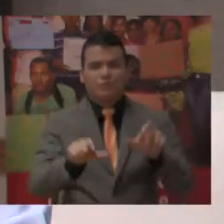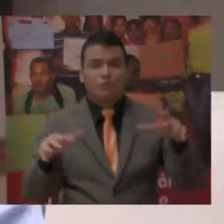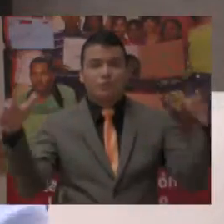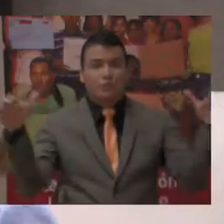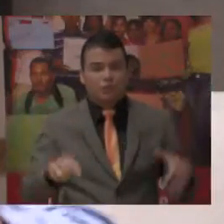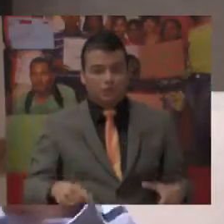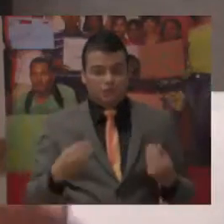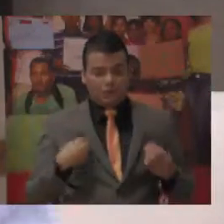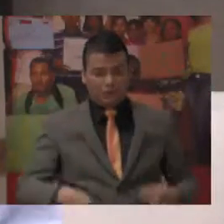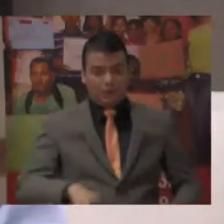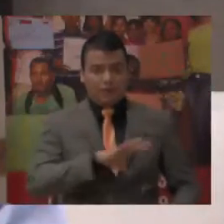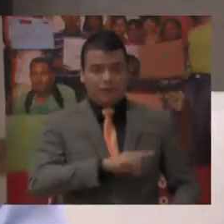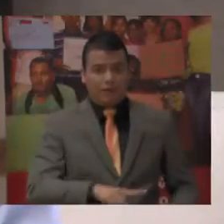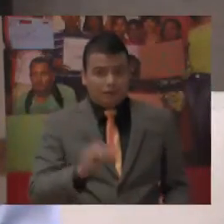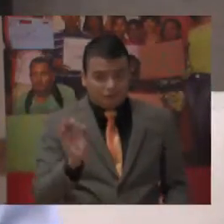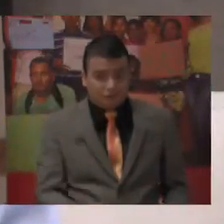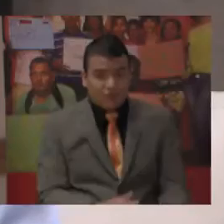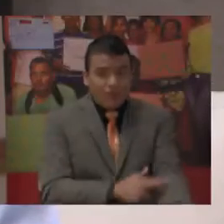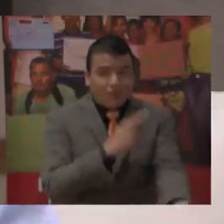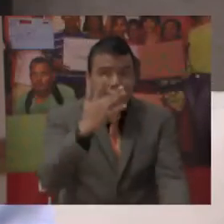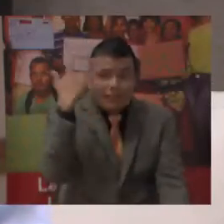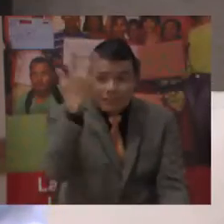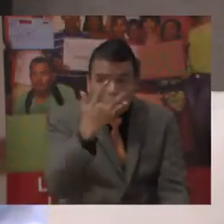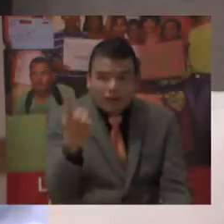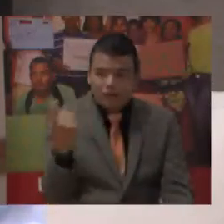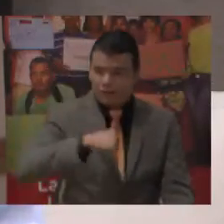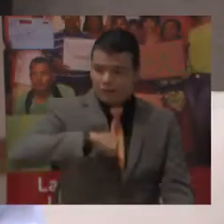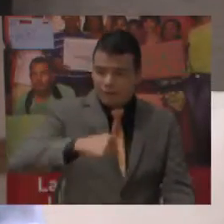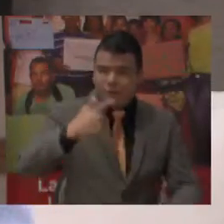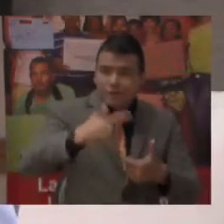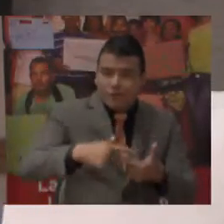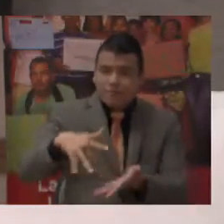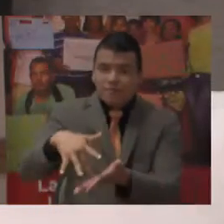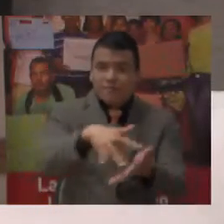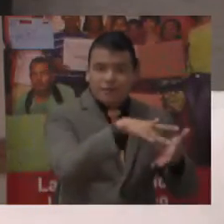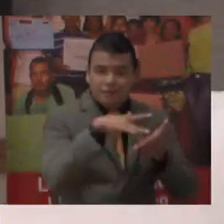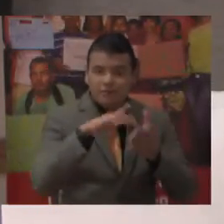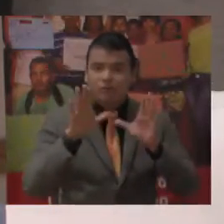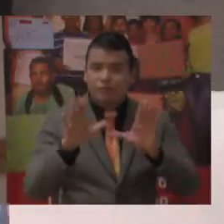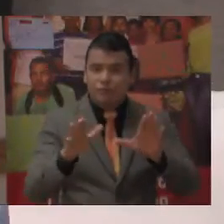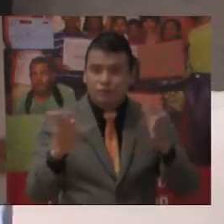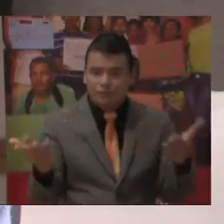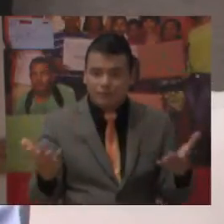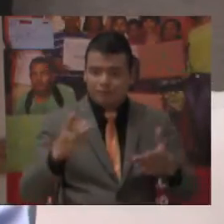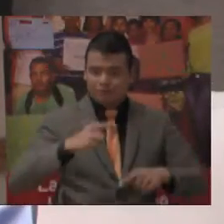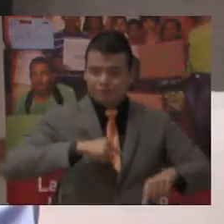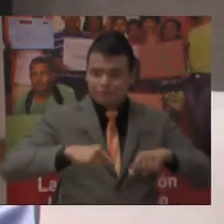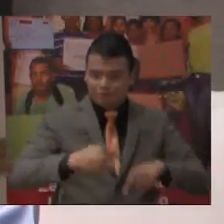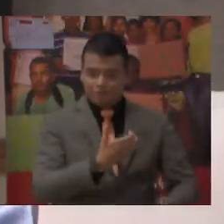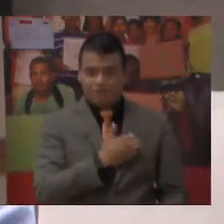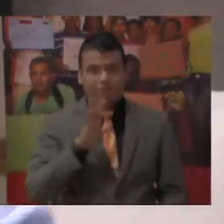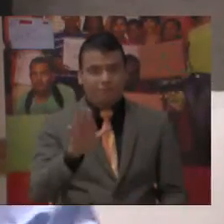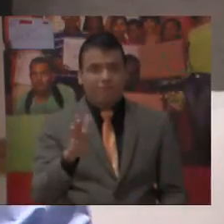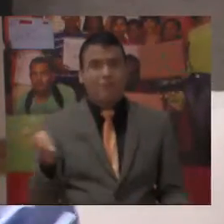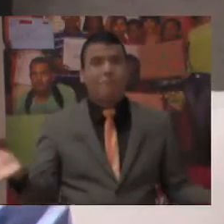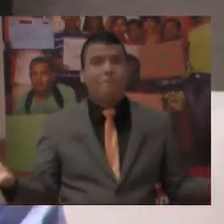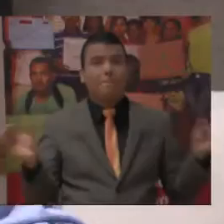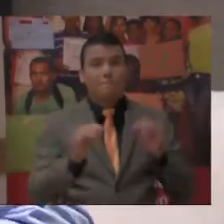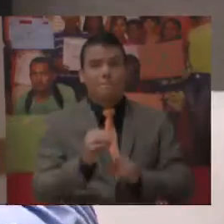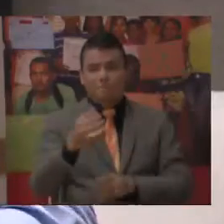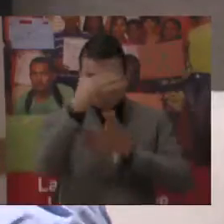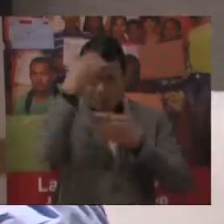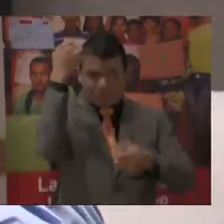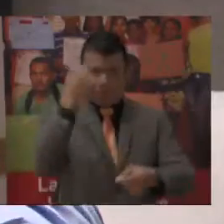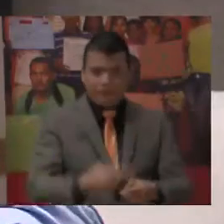es negra, tienen derecho a participar de la administración, y por supuesto los reinsertados, cuando yo mismo